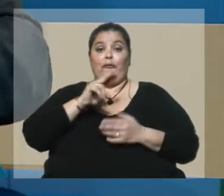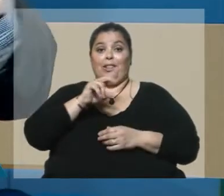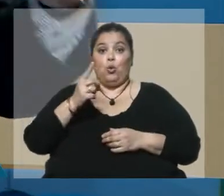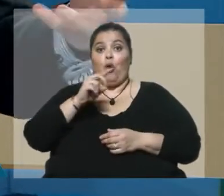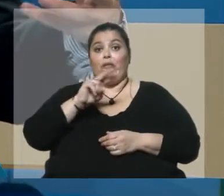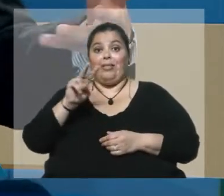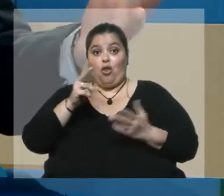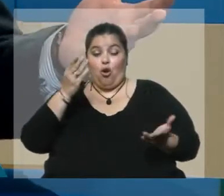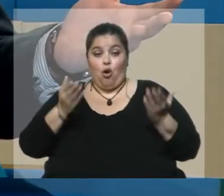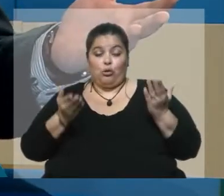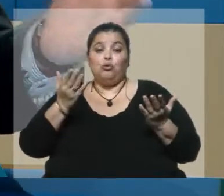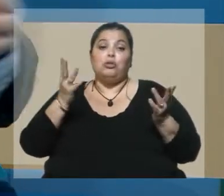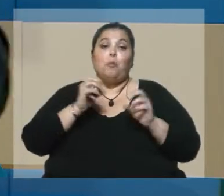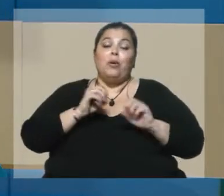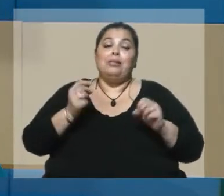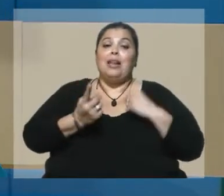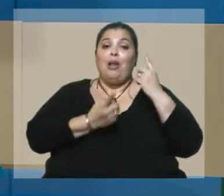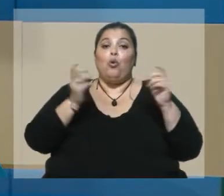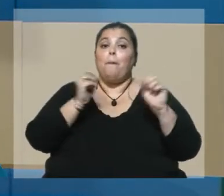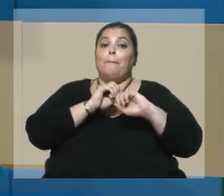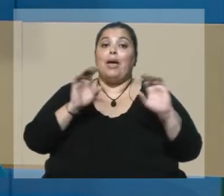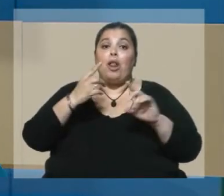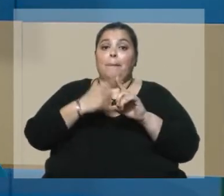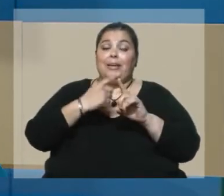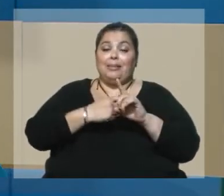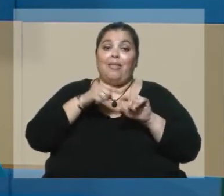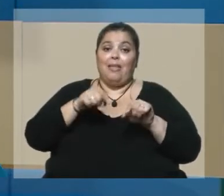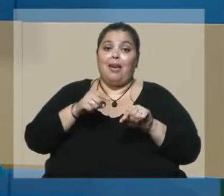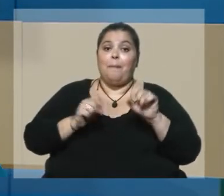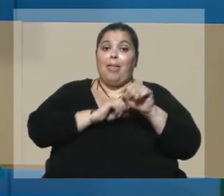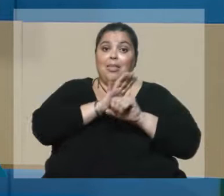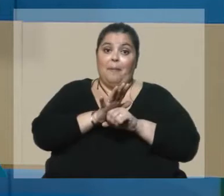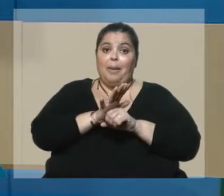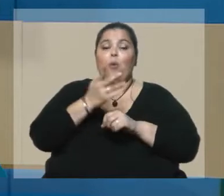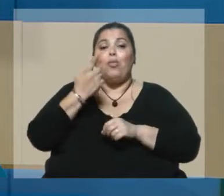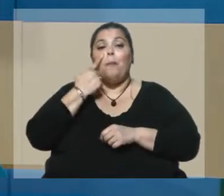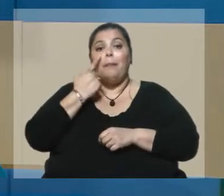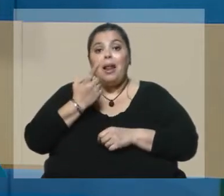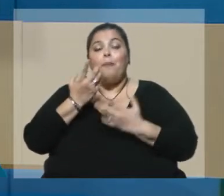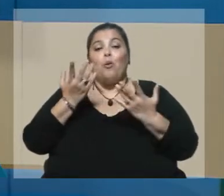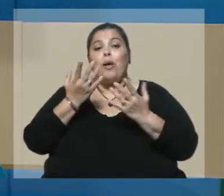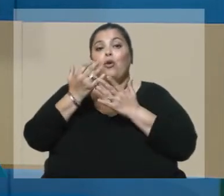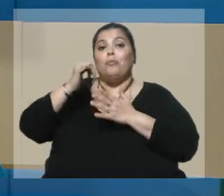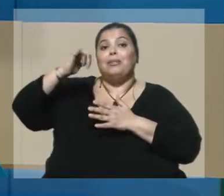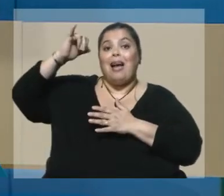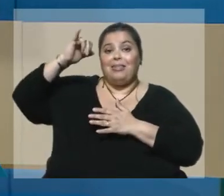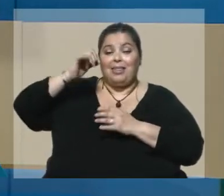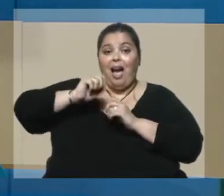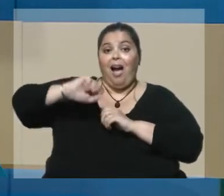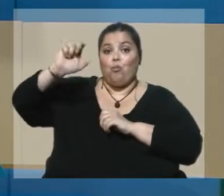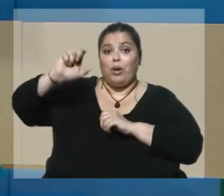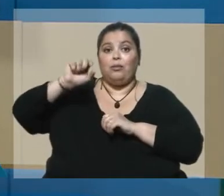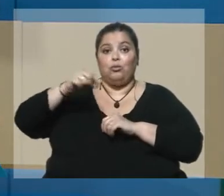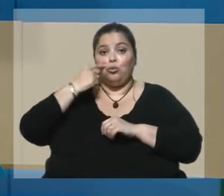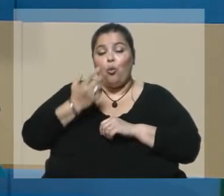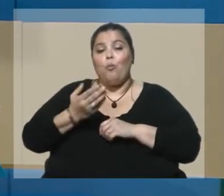estar comparando contra alguno de los peores meses de la pandemia y En definitiva cuando uno mira las tasas de crecimiento más de El último trimestre